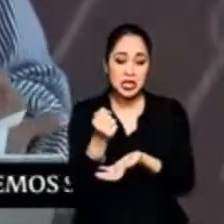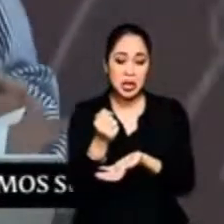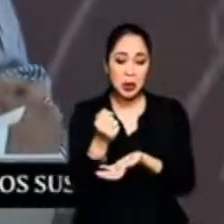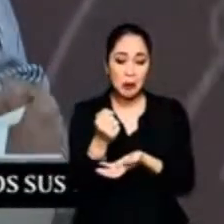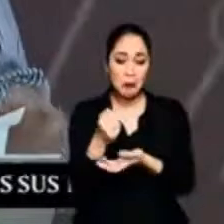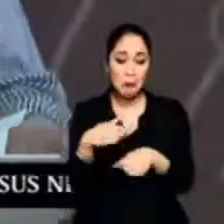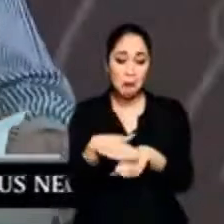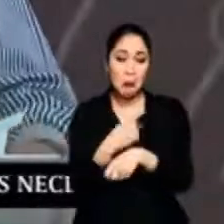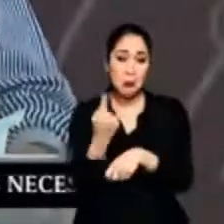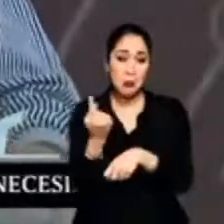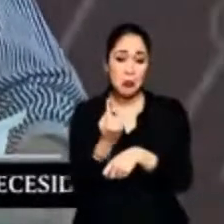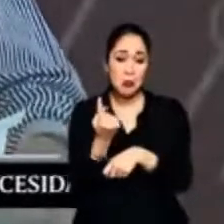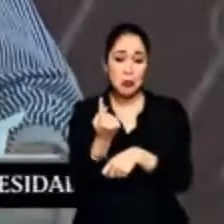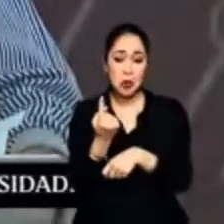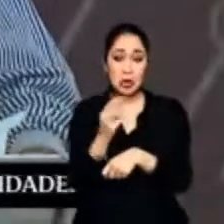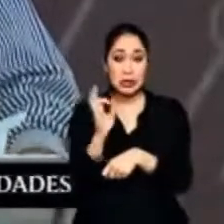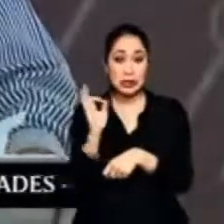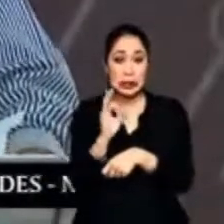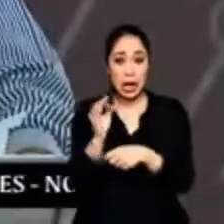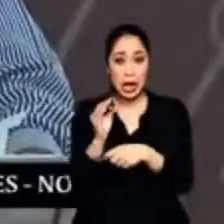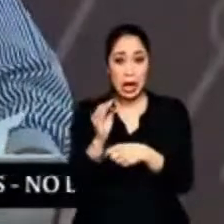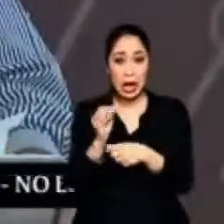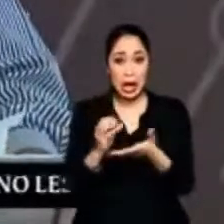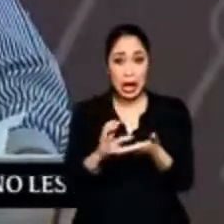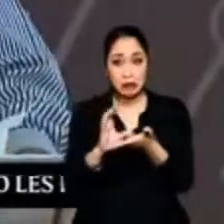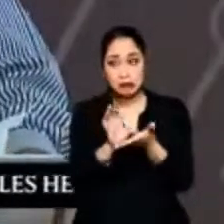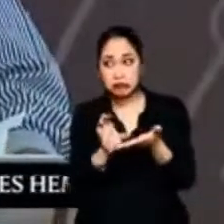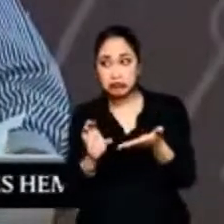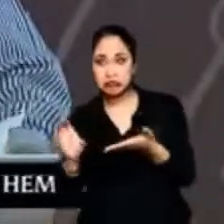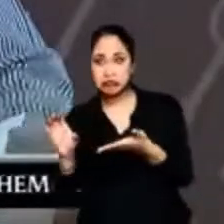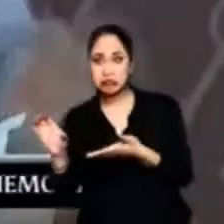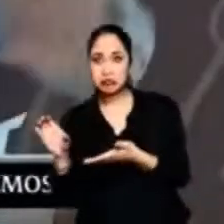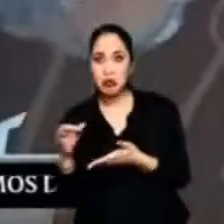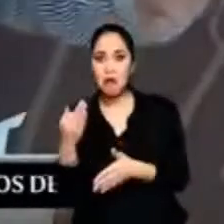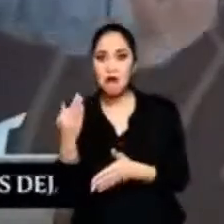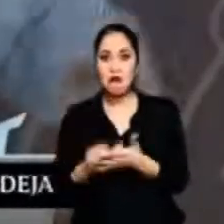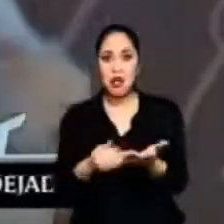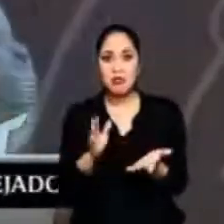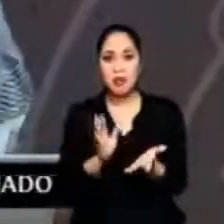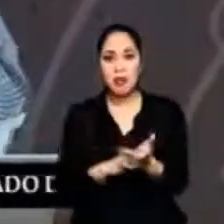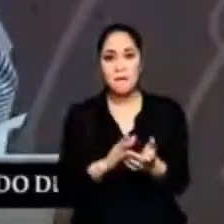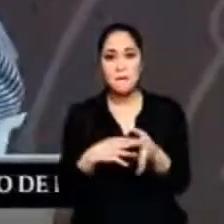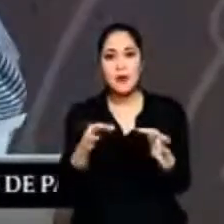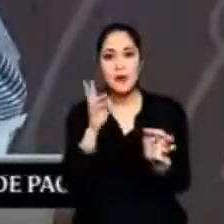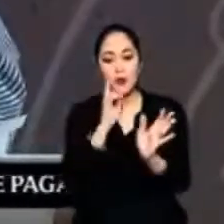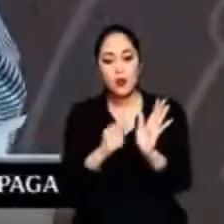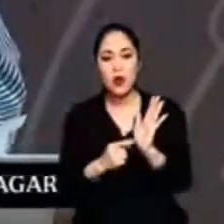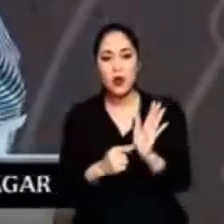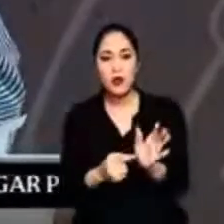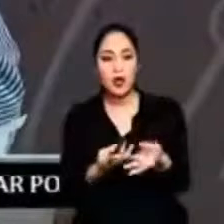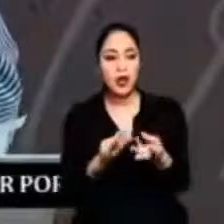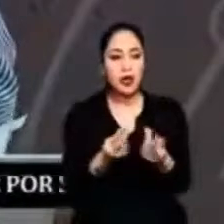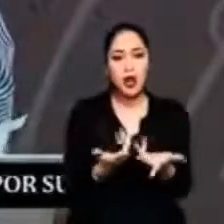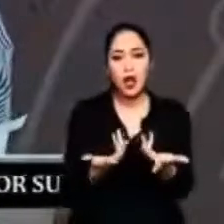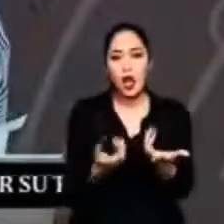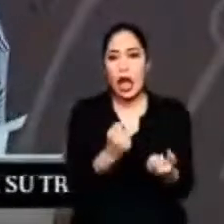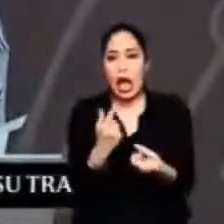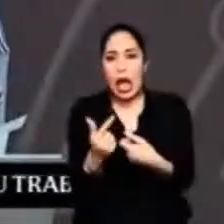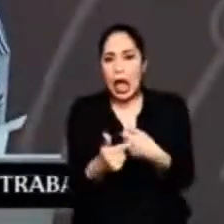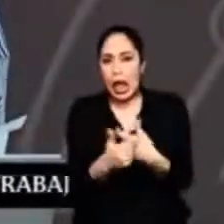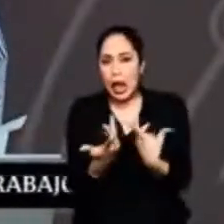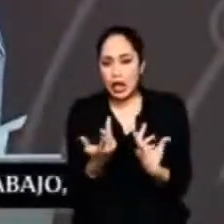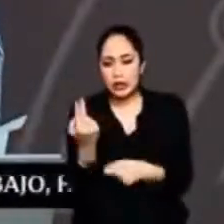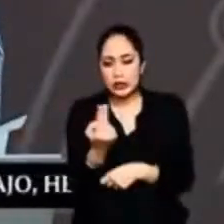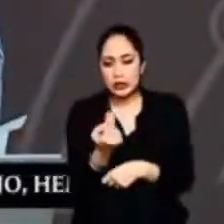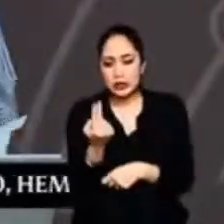puede ser desvío, puede ser no comprobado, puede ser... Bueno, eso es lo que finalmente es